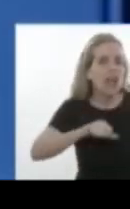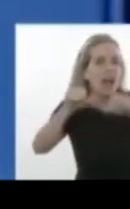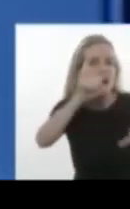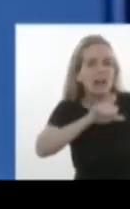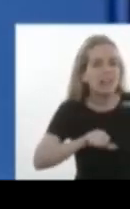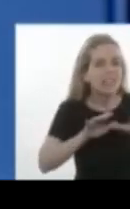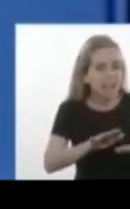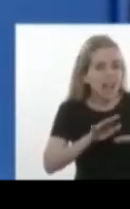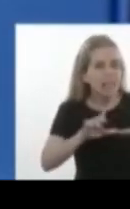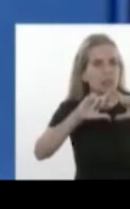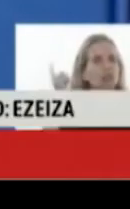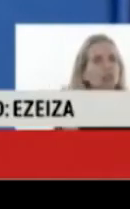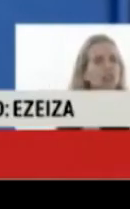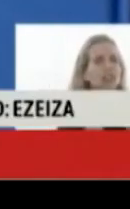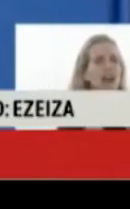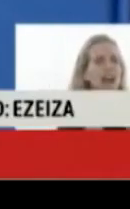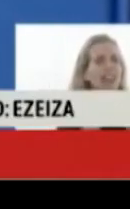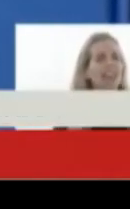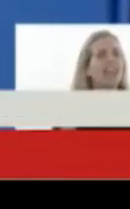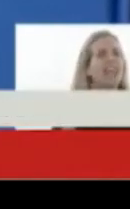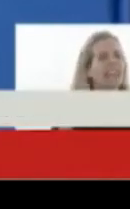Esas son las verdaderas sociedades.